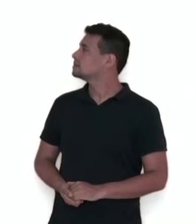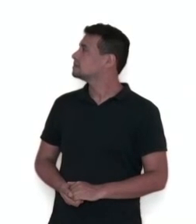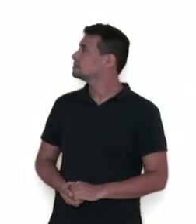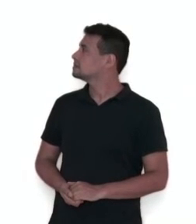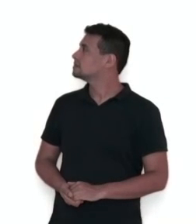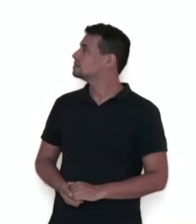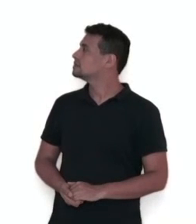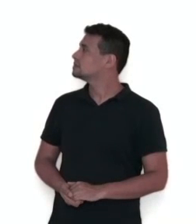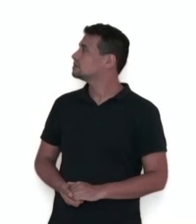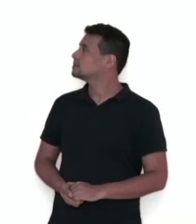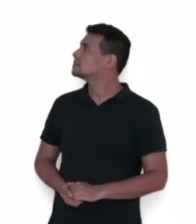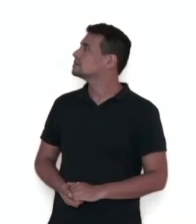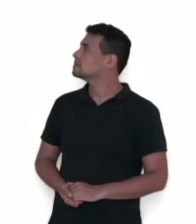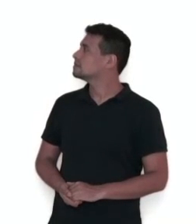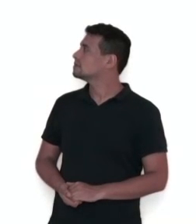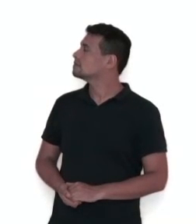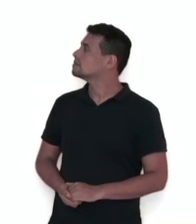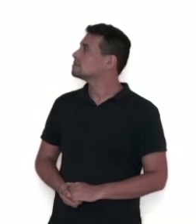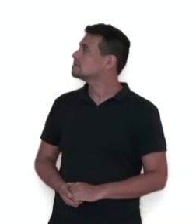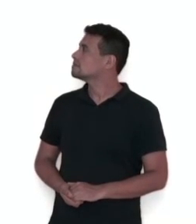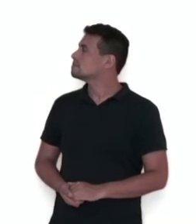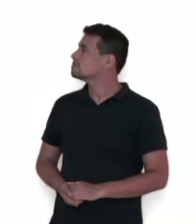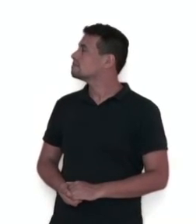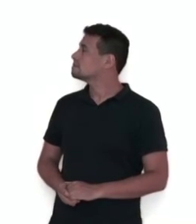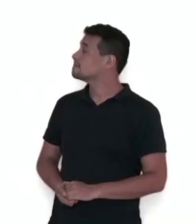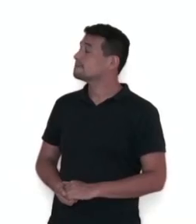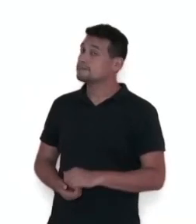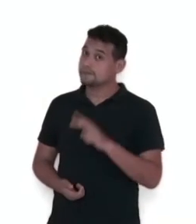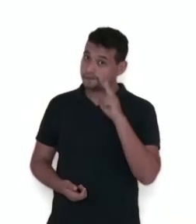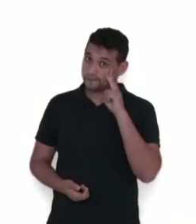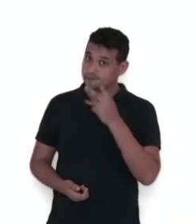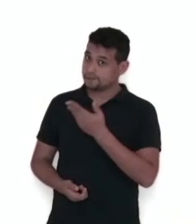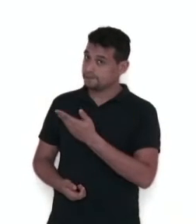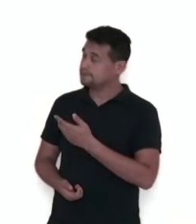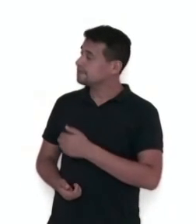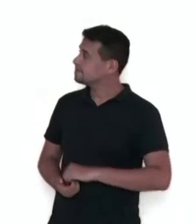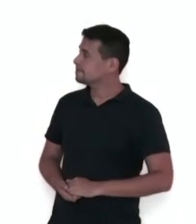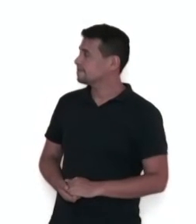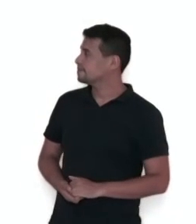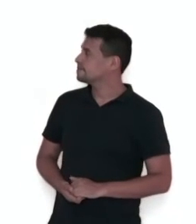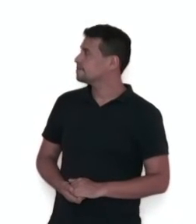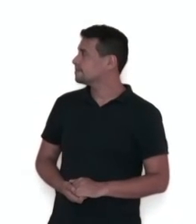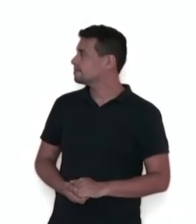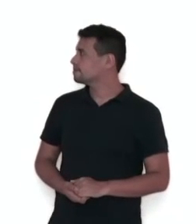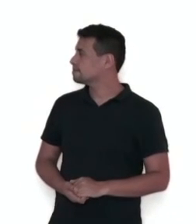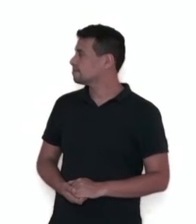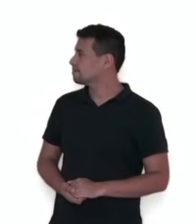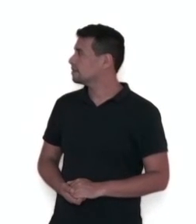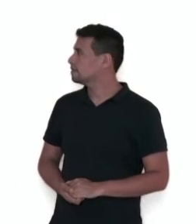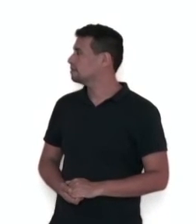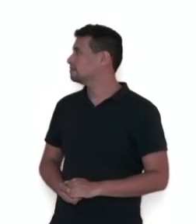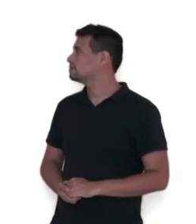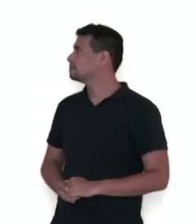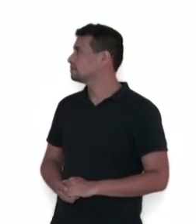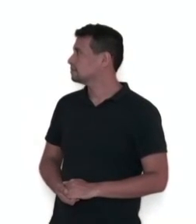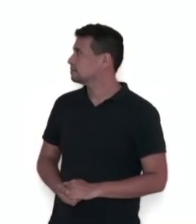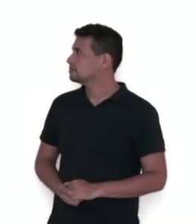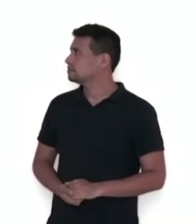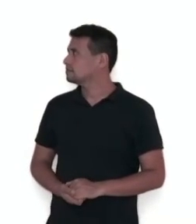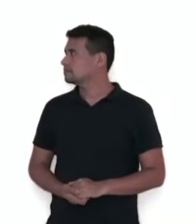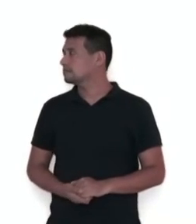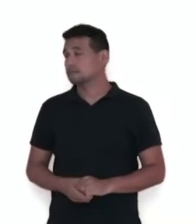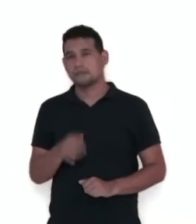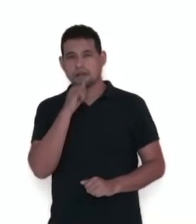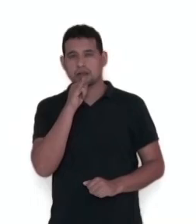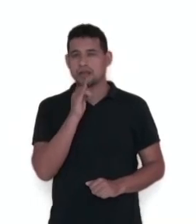anidamos, vosotros o vosotras os anidasteis, ellos, ellas se anidaron. Enamorarse,